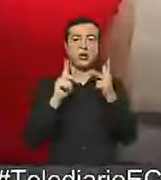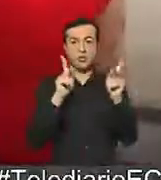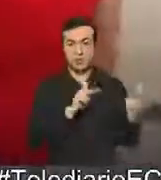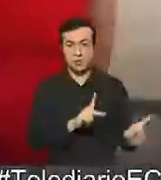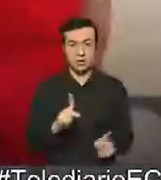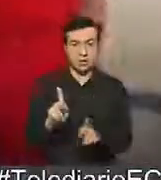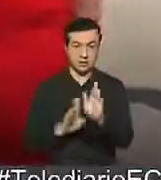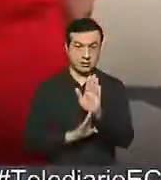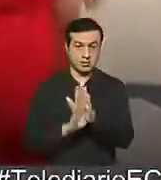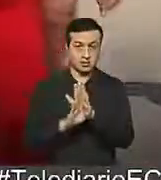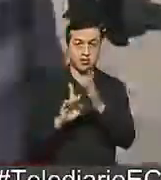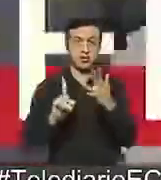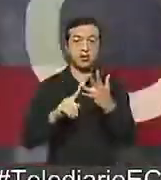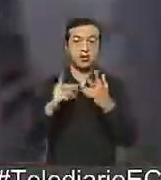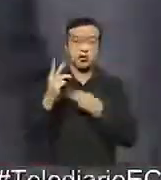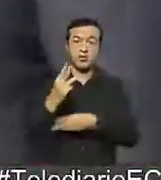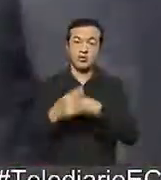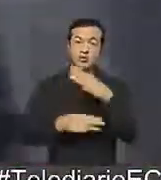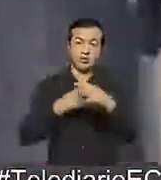la apertura al mundo.